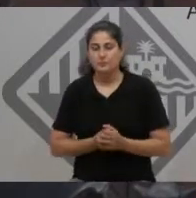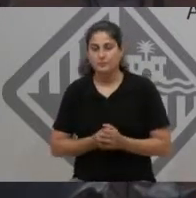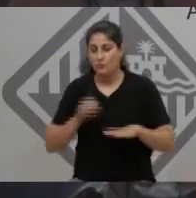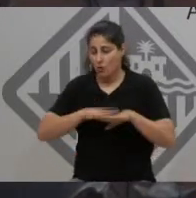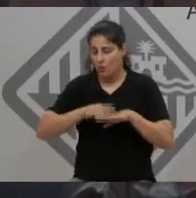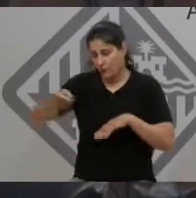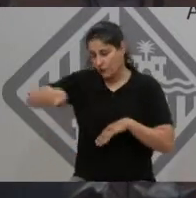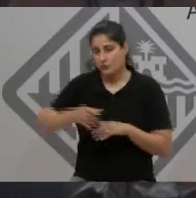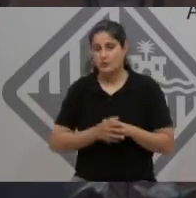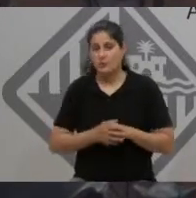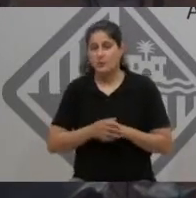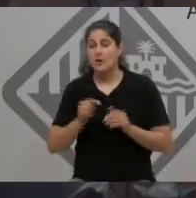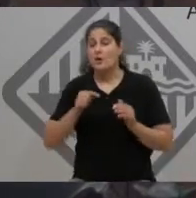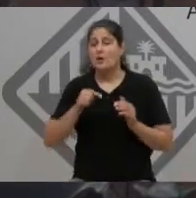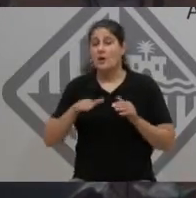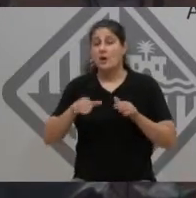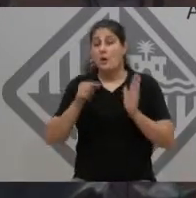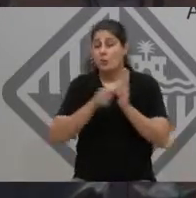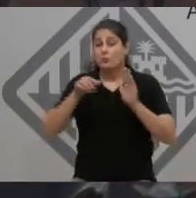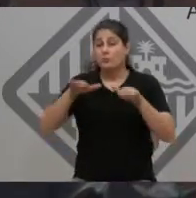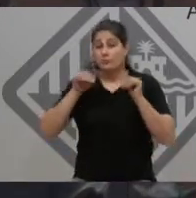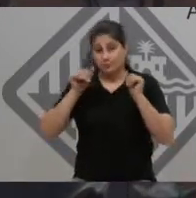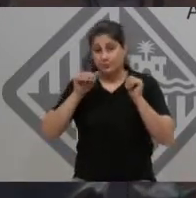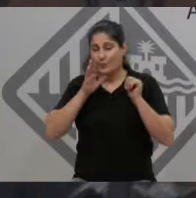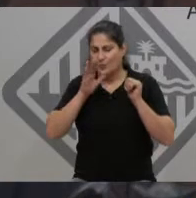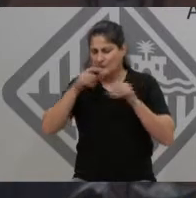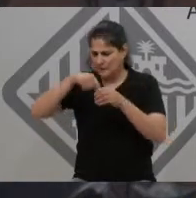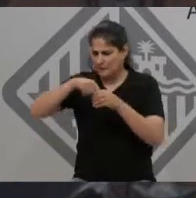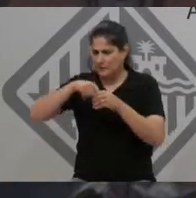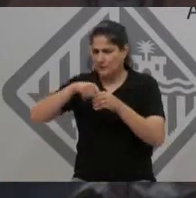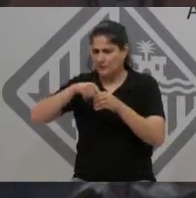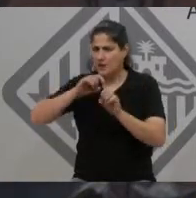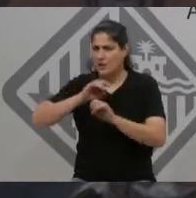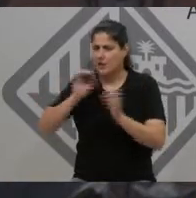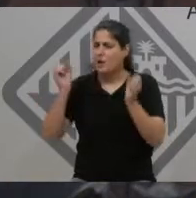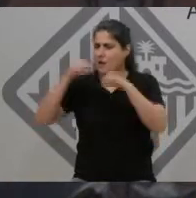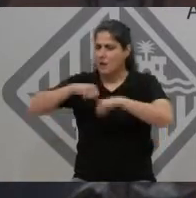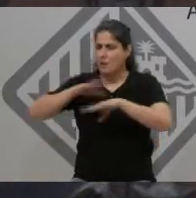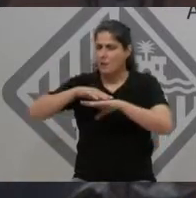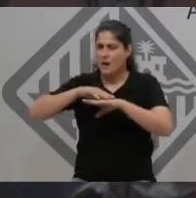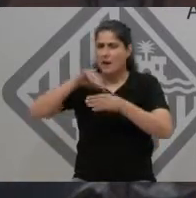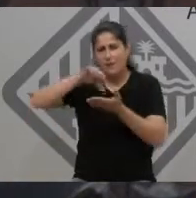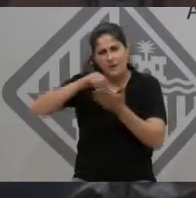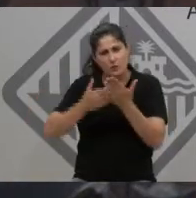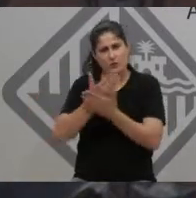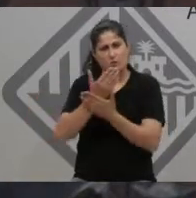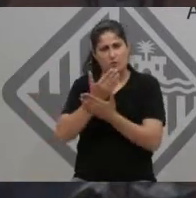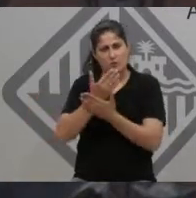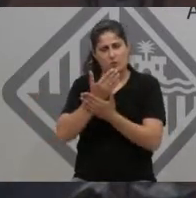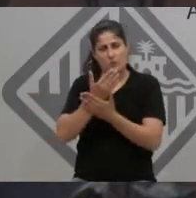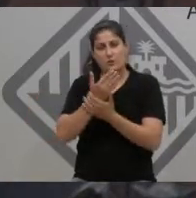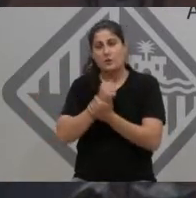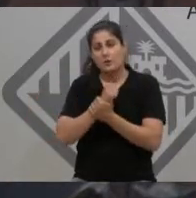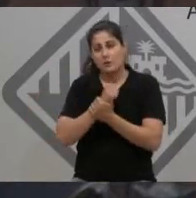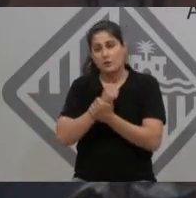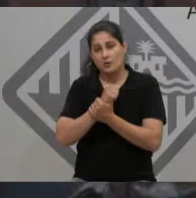vamos a abstener. Nos vamos a abstener porque nosotros estamos de acuerdo en la ampliación de las plazas de centro de día y recursos de dependencia y obviamente que se reduzca al máximo